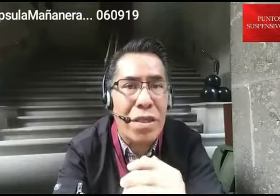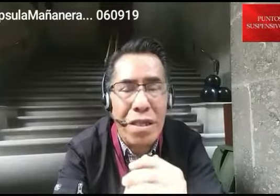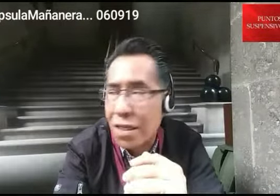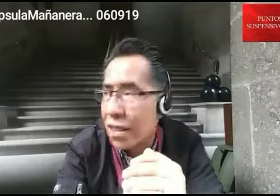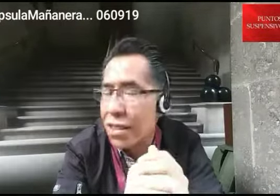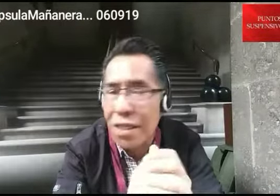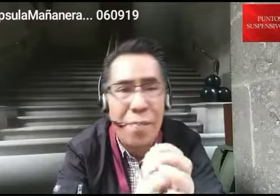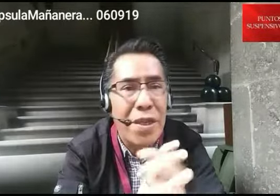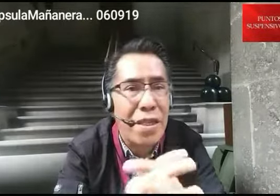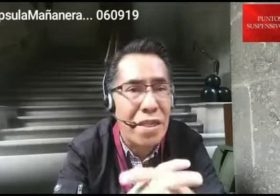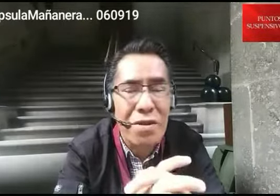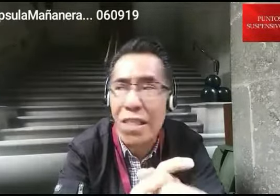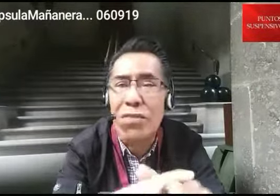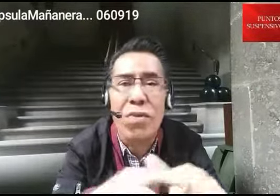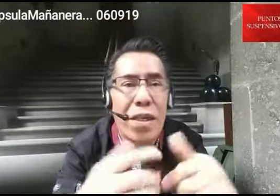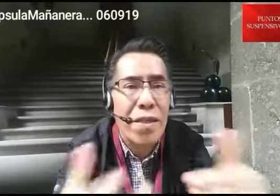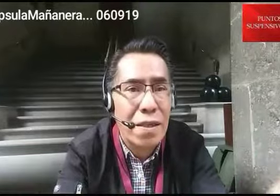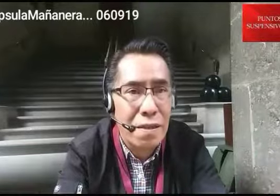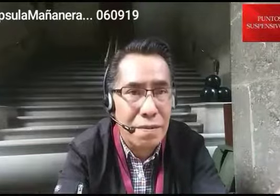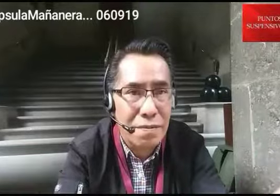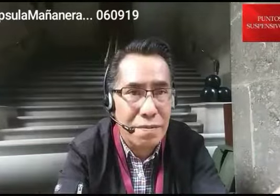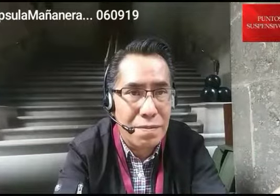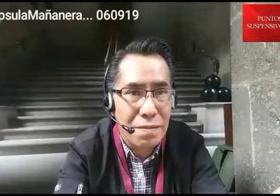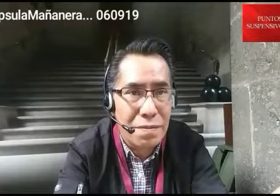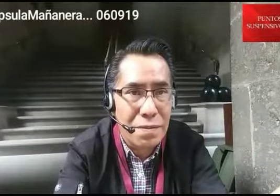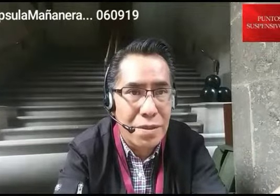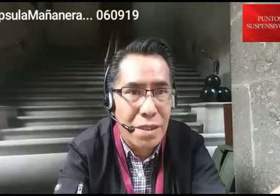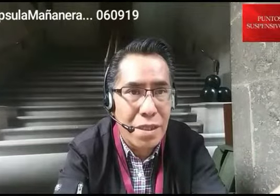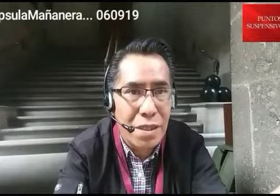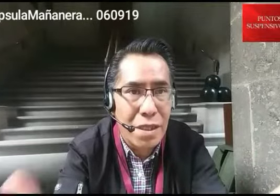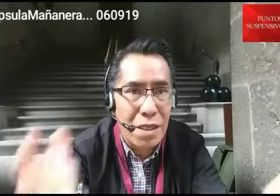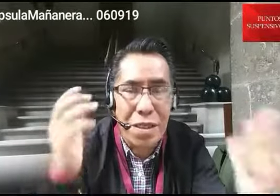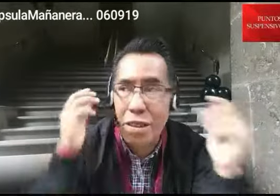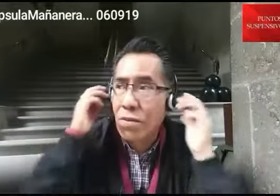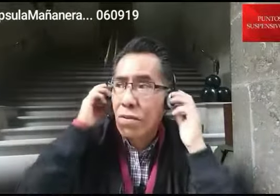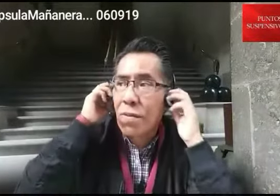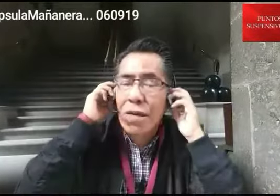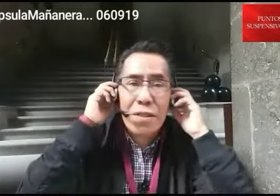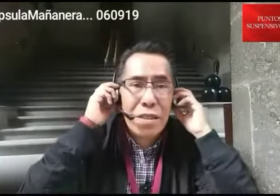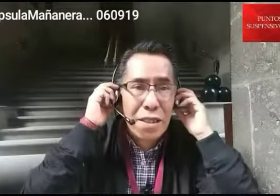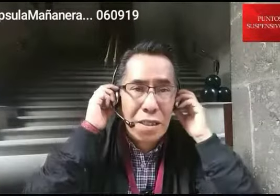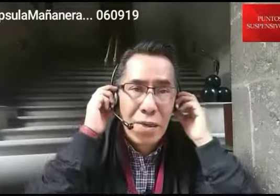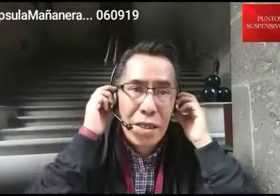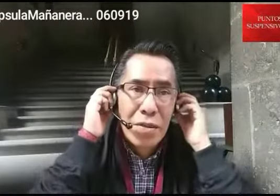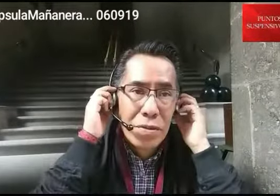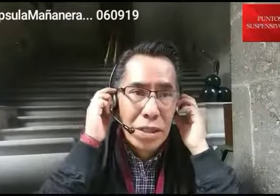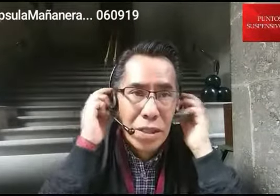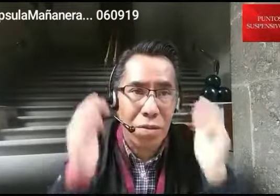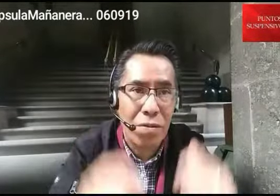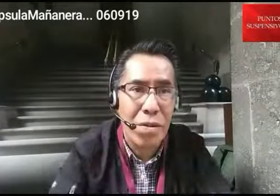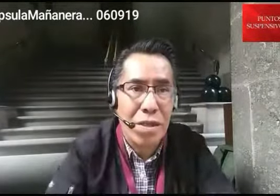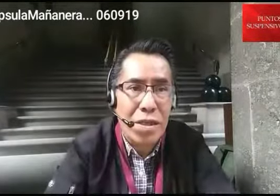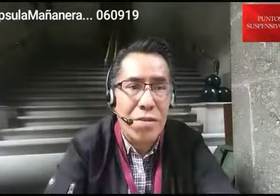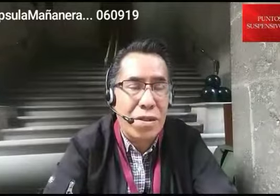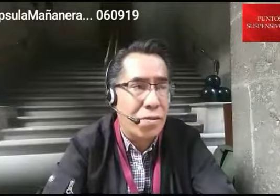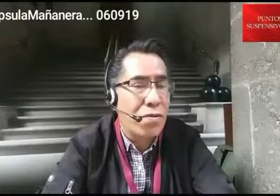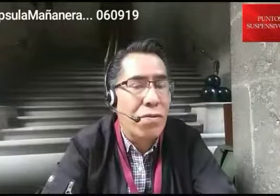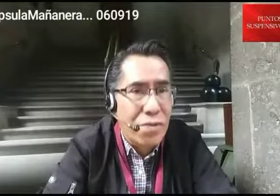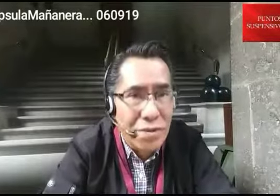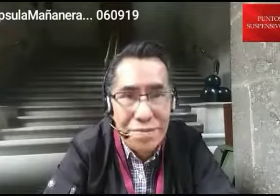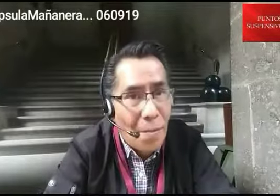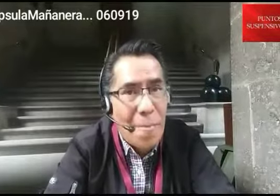equipo de Enrique Peña Nieto, de su gente y de todo el varo que se gastaban en un ratito